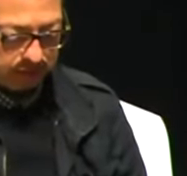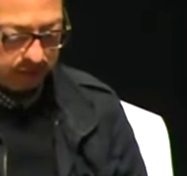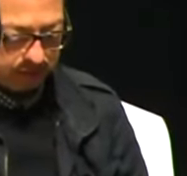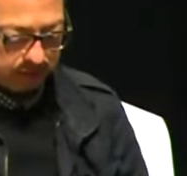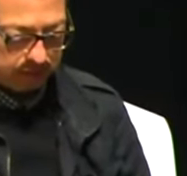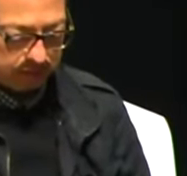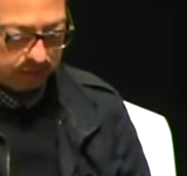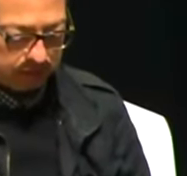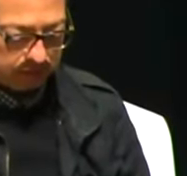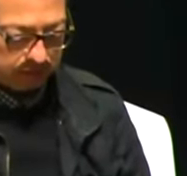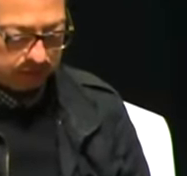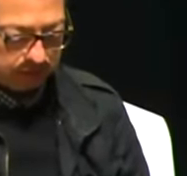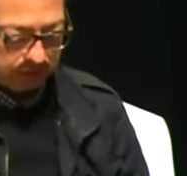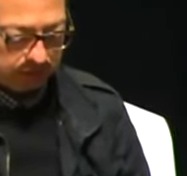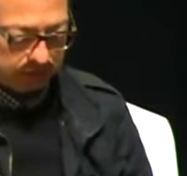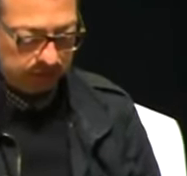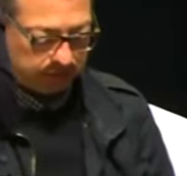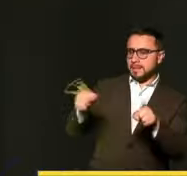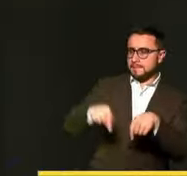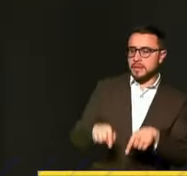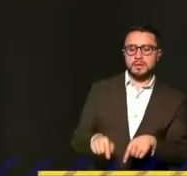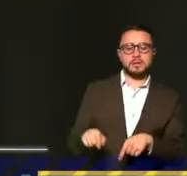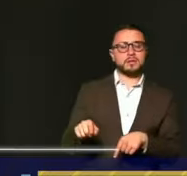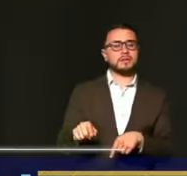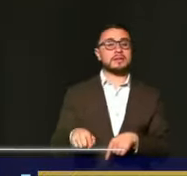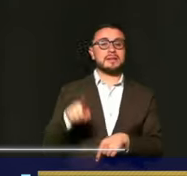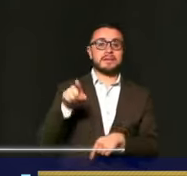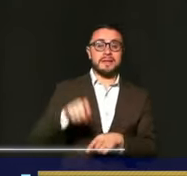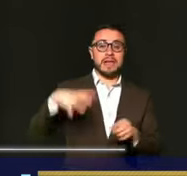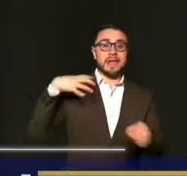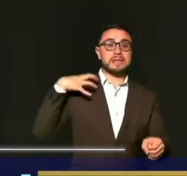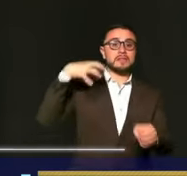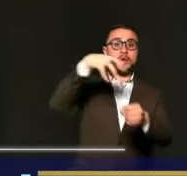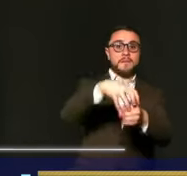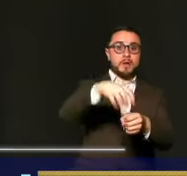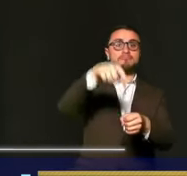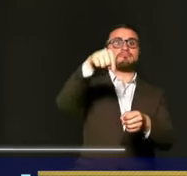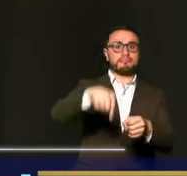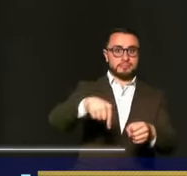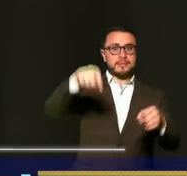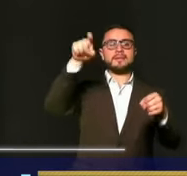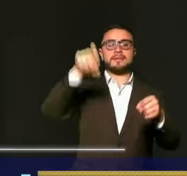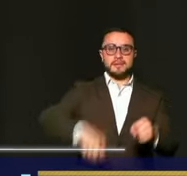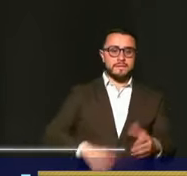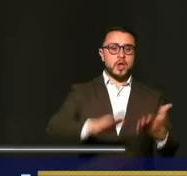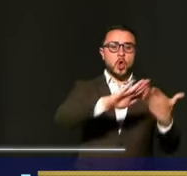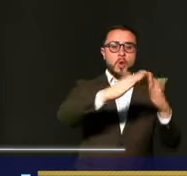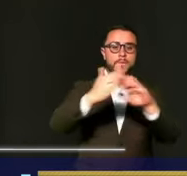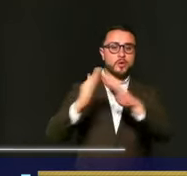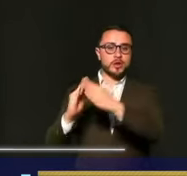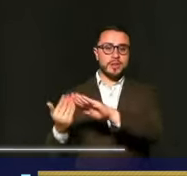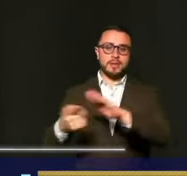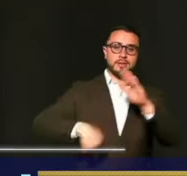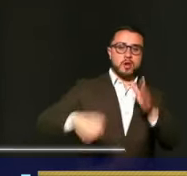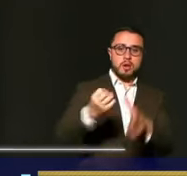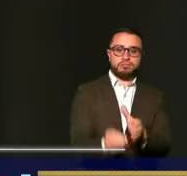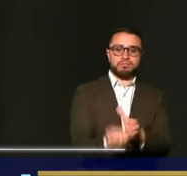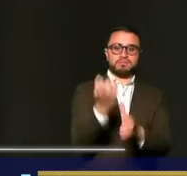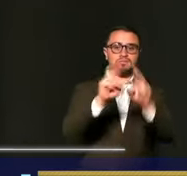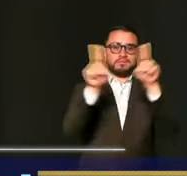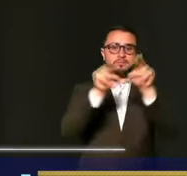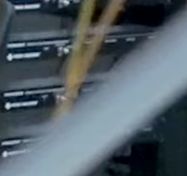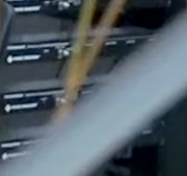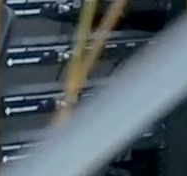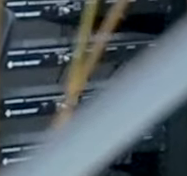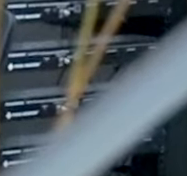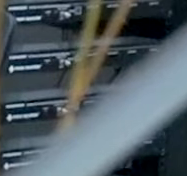internet. Se convierten en ISPs. En Ciudad Bolívar sí que habría que construir comunidades de conectividad, porque aquí el internet